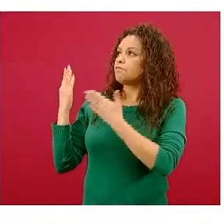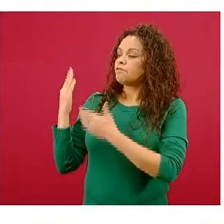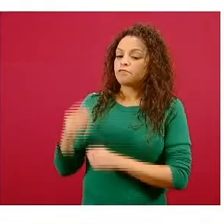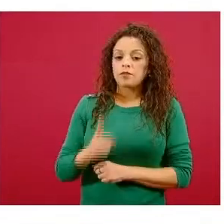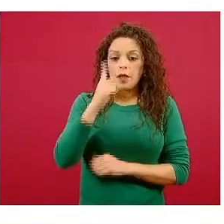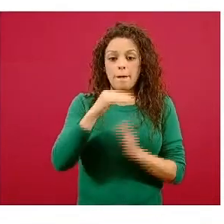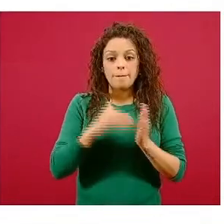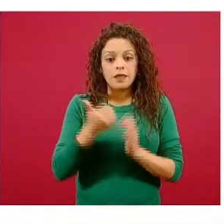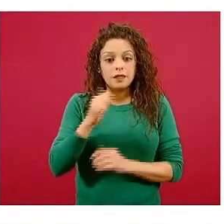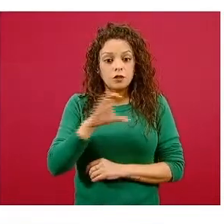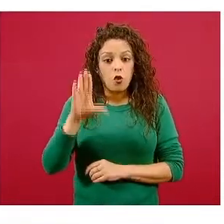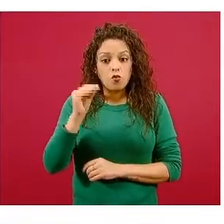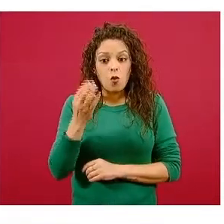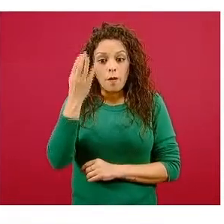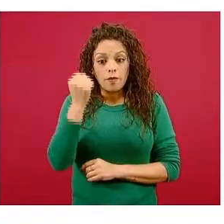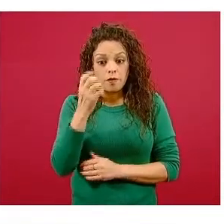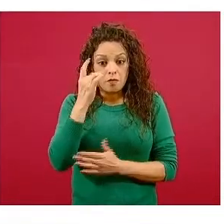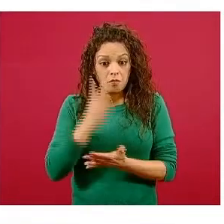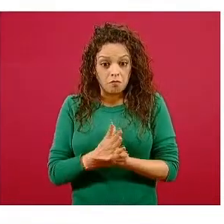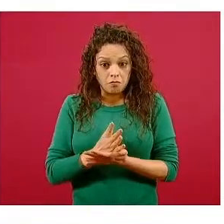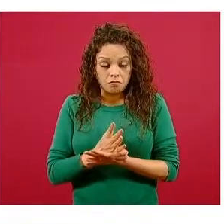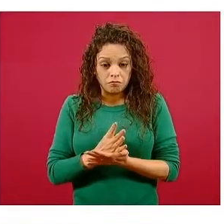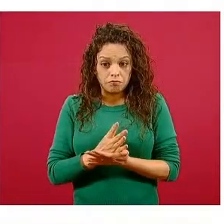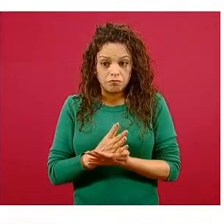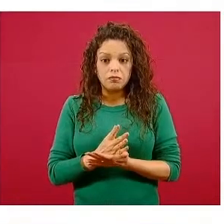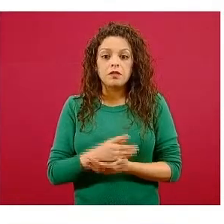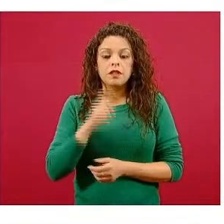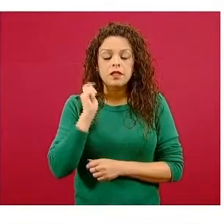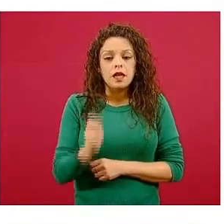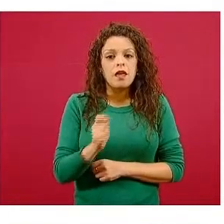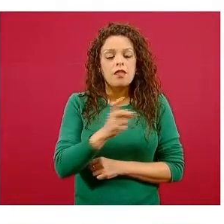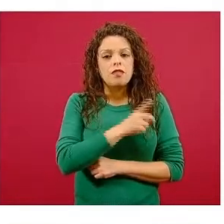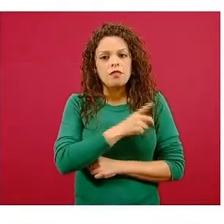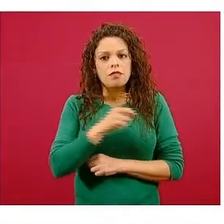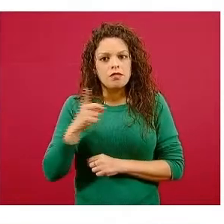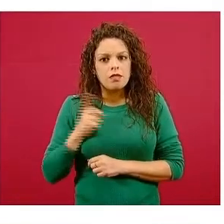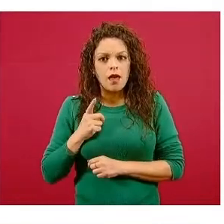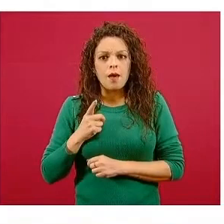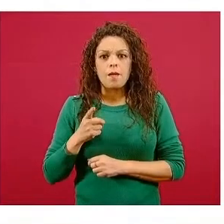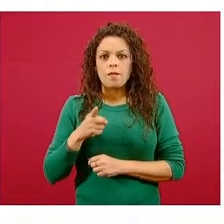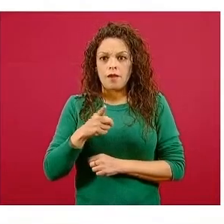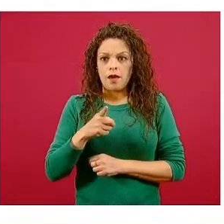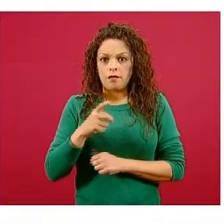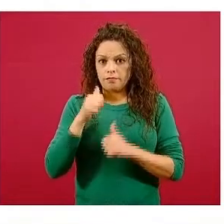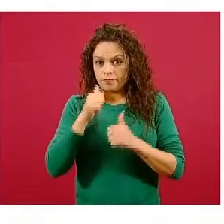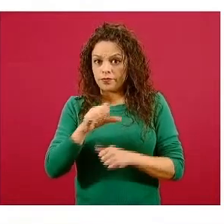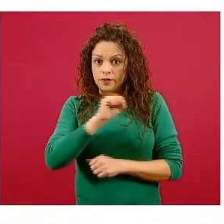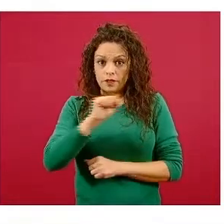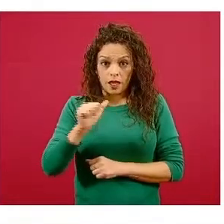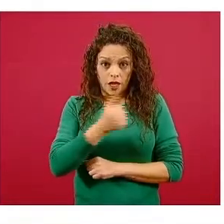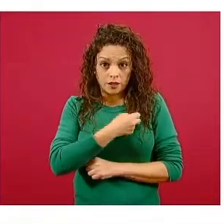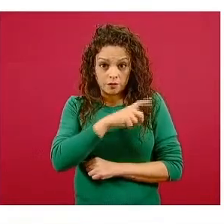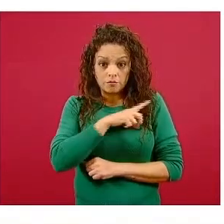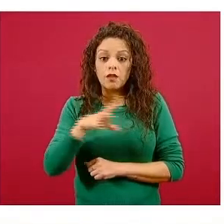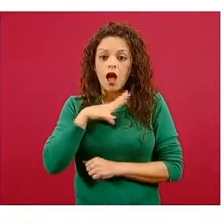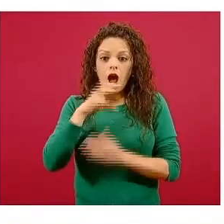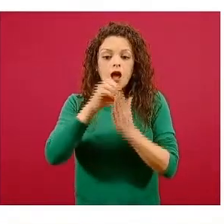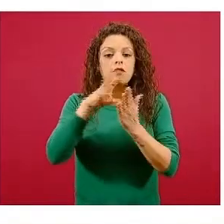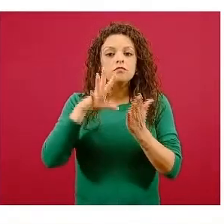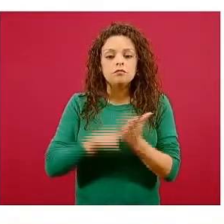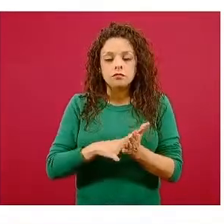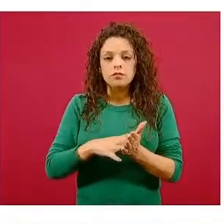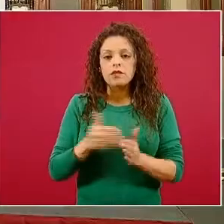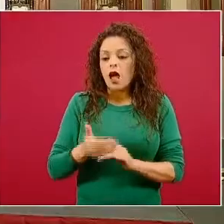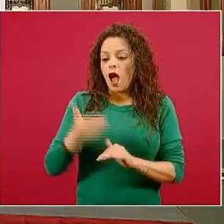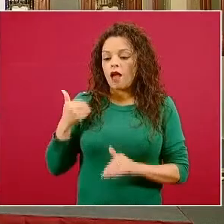1.694 de estos 3.692 casos que debiesen de ser de la Secretaría de Salud están con este registro de atención